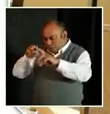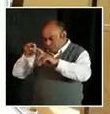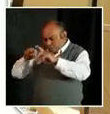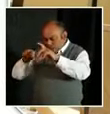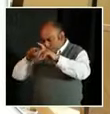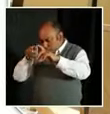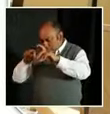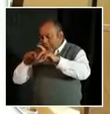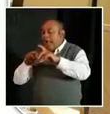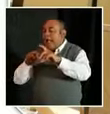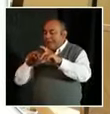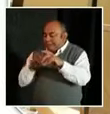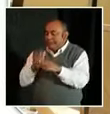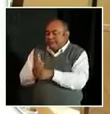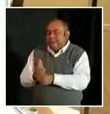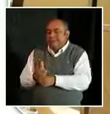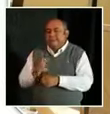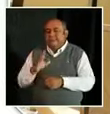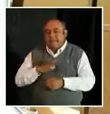digamos, encomendada por